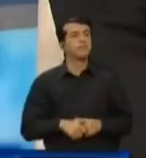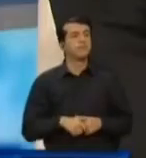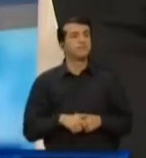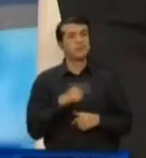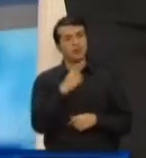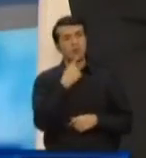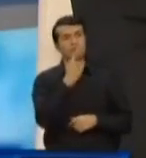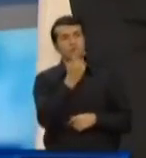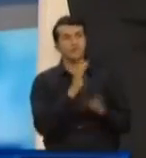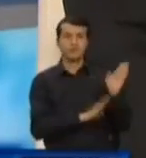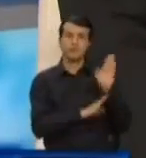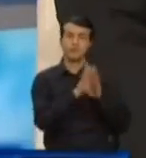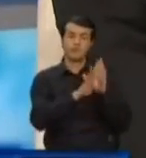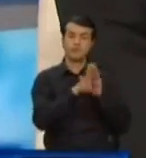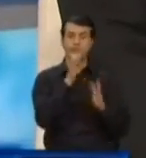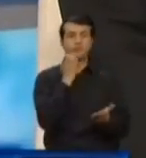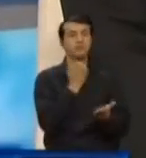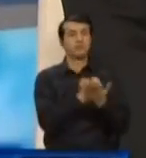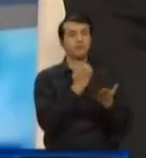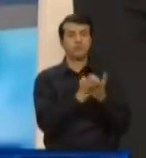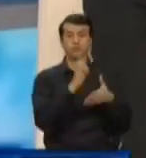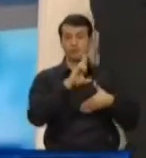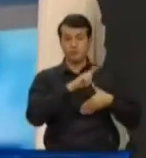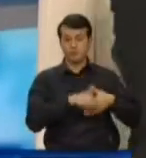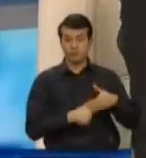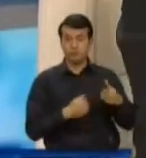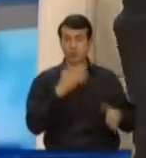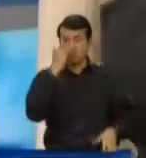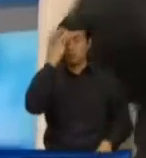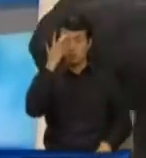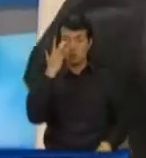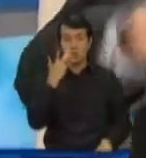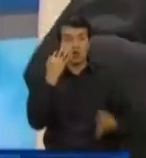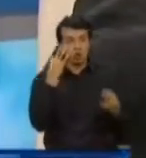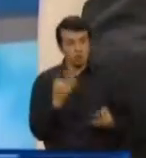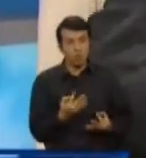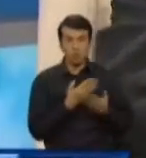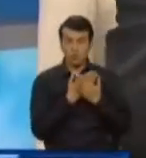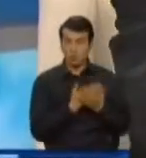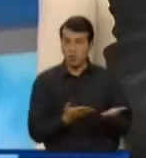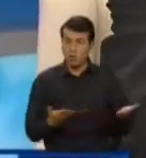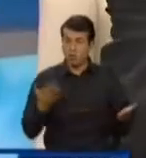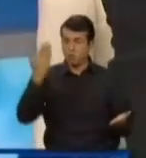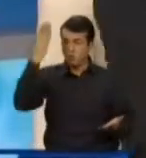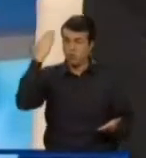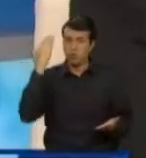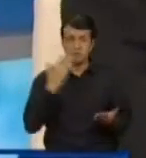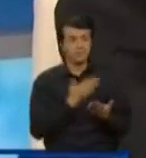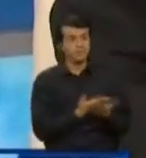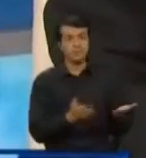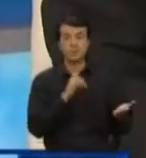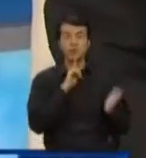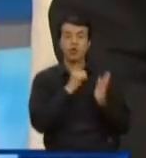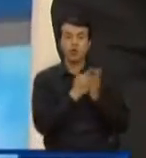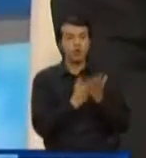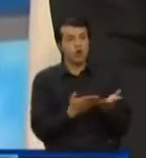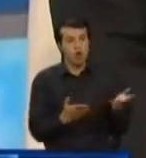tú dices, este crecimiento económico de Latinoamérica fue producto pues de la explosión favorable en aquel entonces, en esa década de